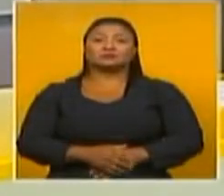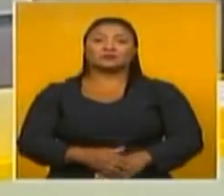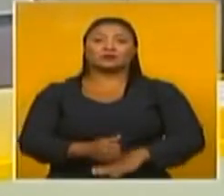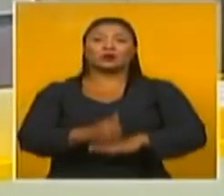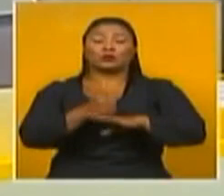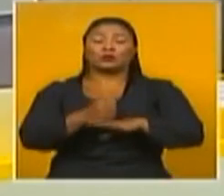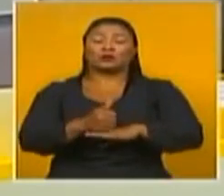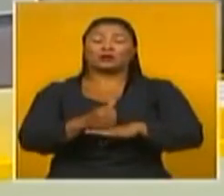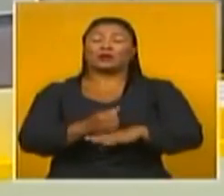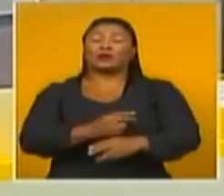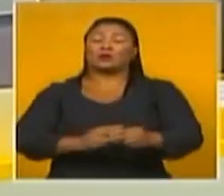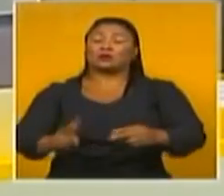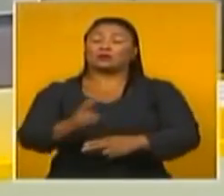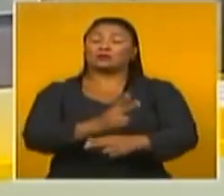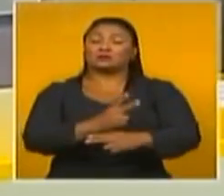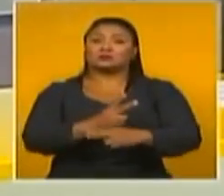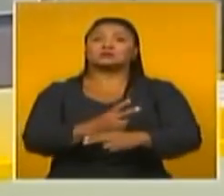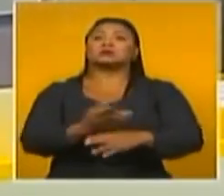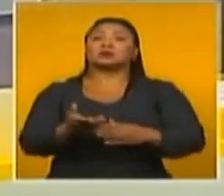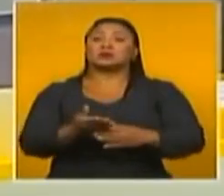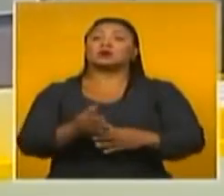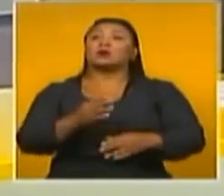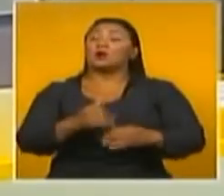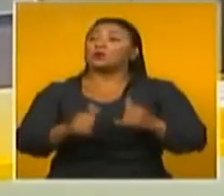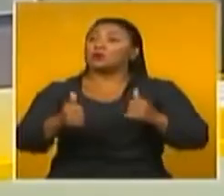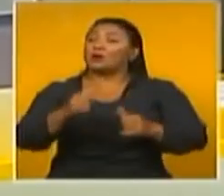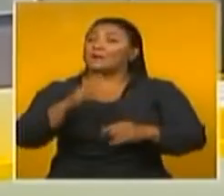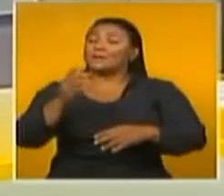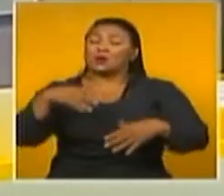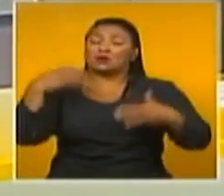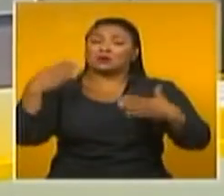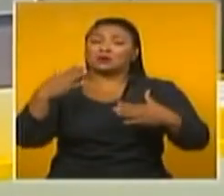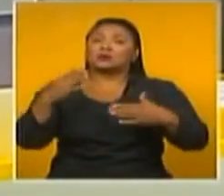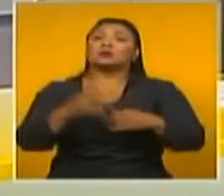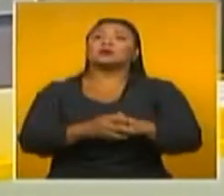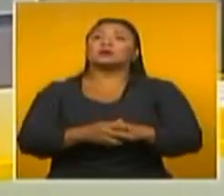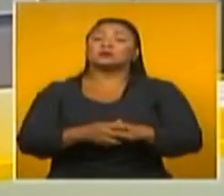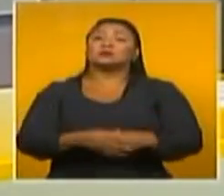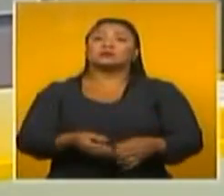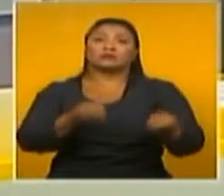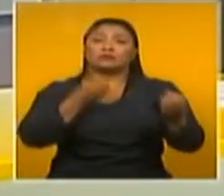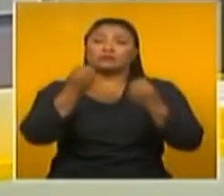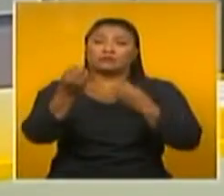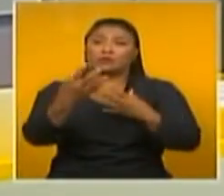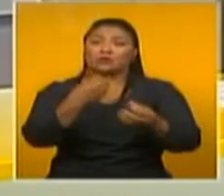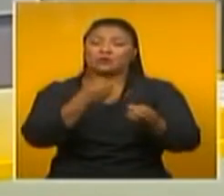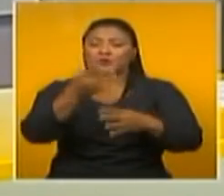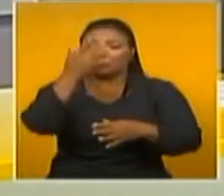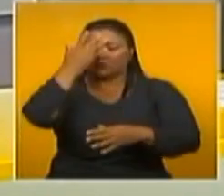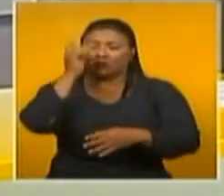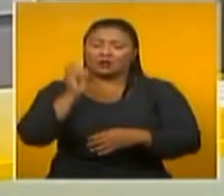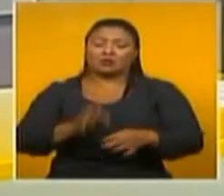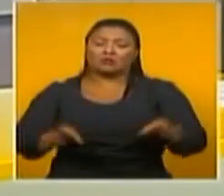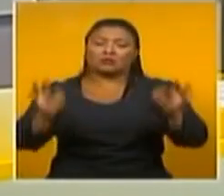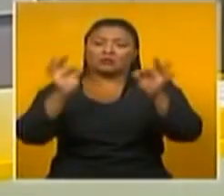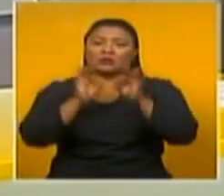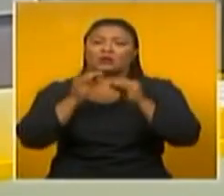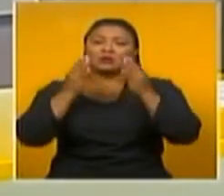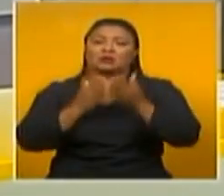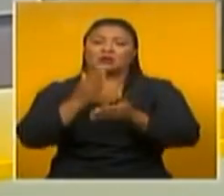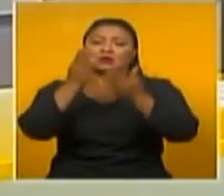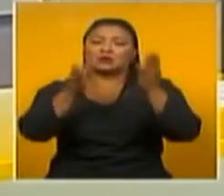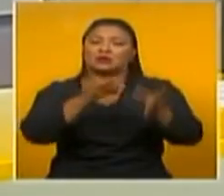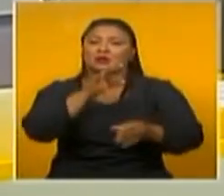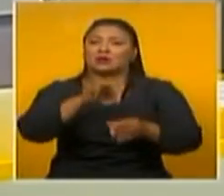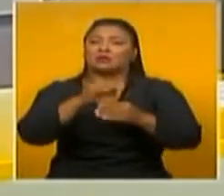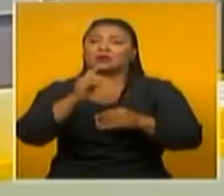Autoridades del Consejo Nacional Electoral, autores políticos y sociales, se pronuncian sobre por qué es necesario ir a las urnas. Esto en el marco